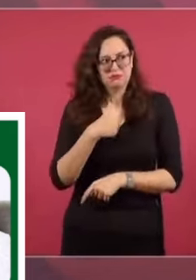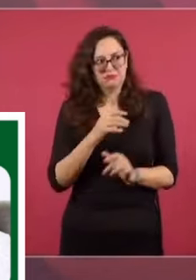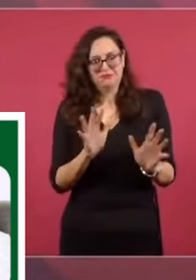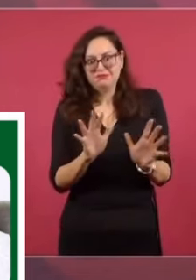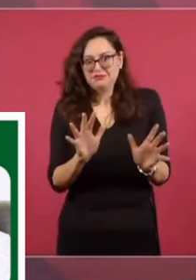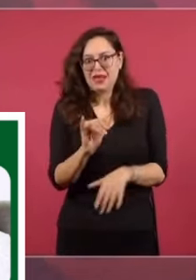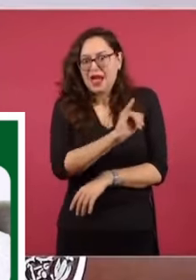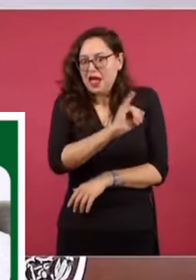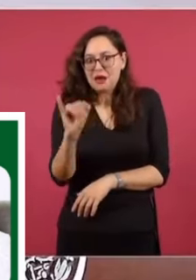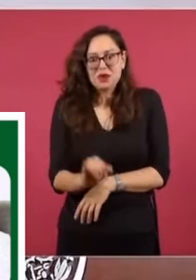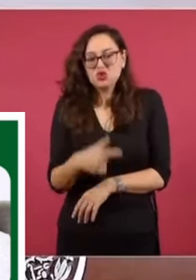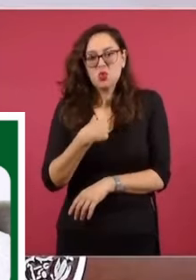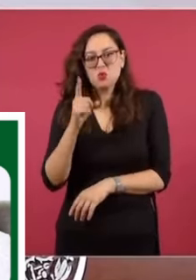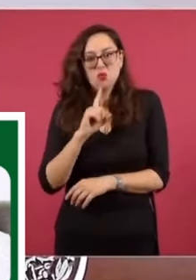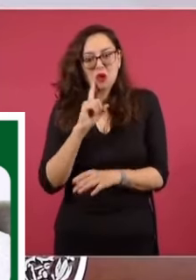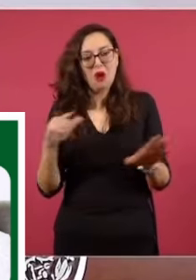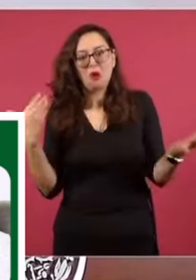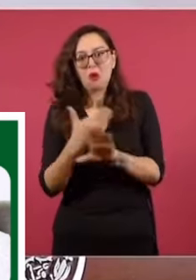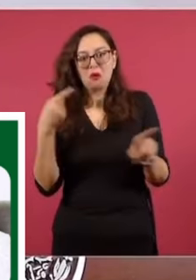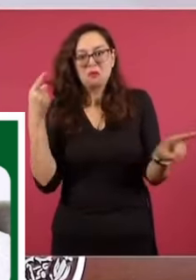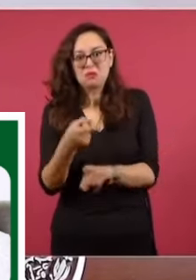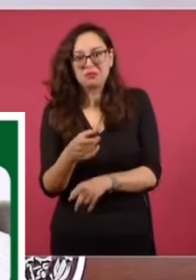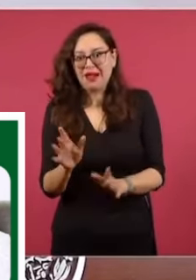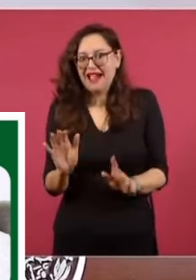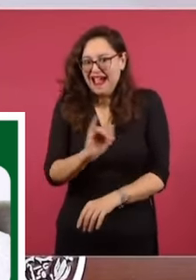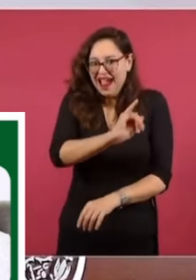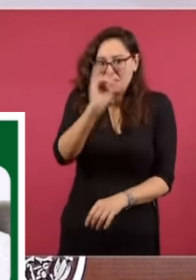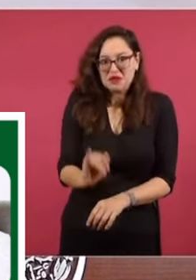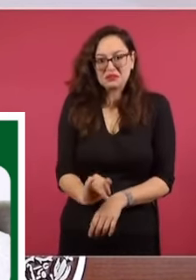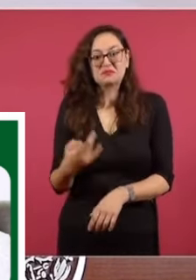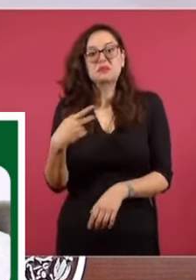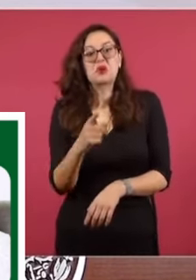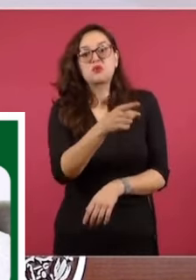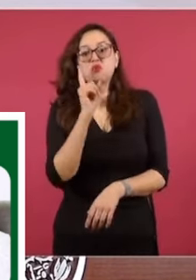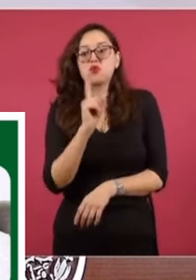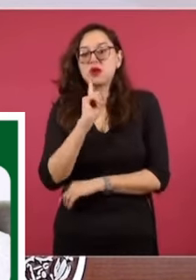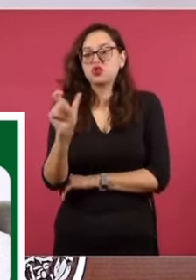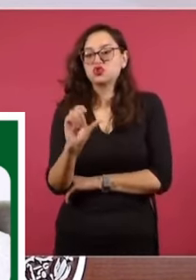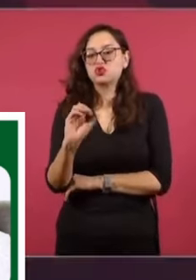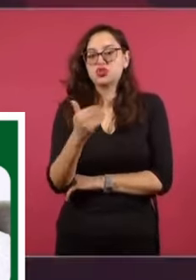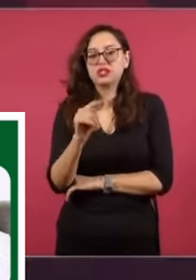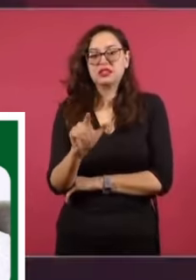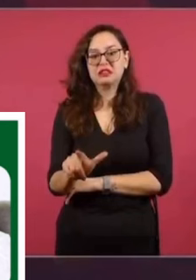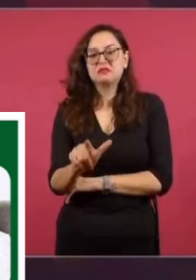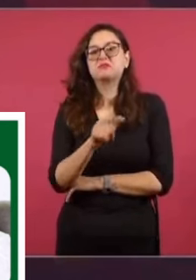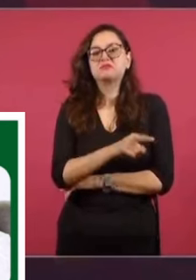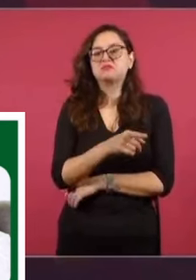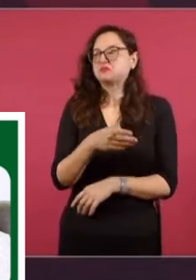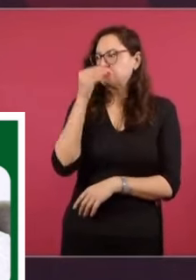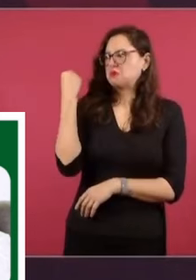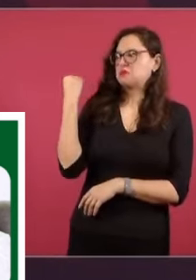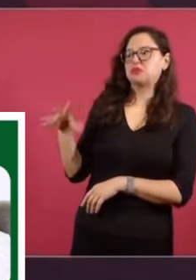una mujer, y me acusó la candidata Xóchitl y no procedió.